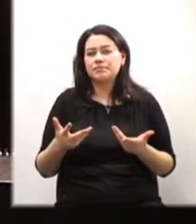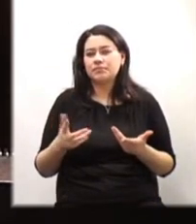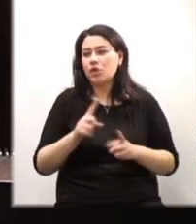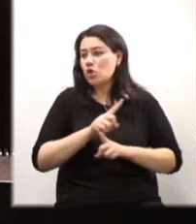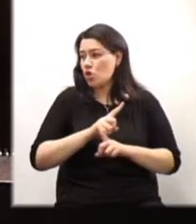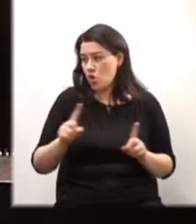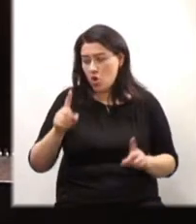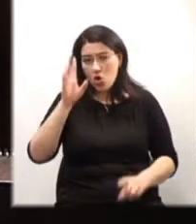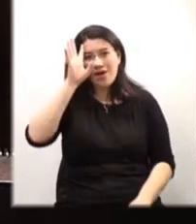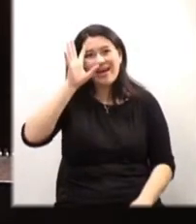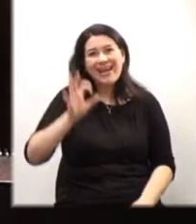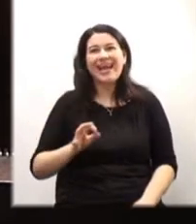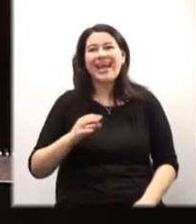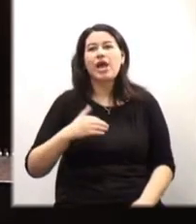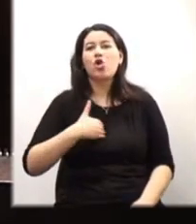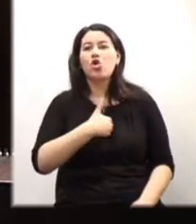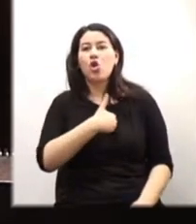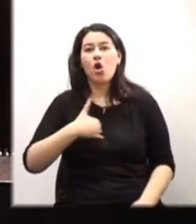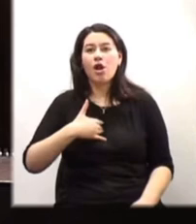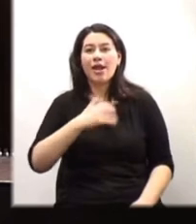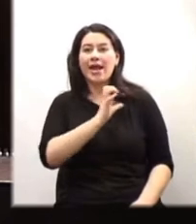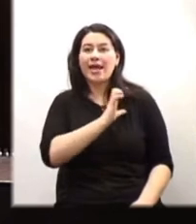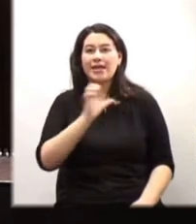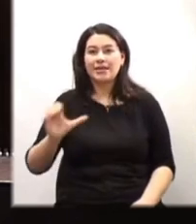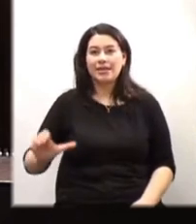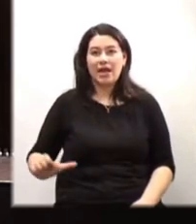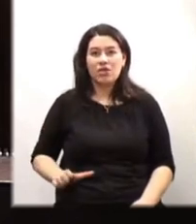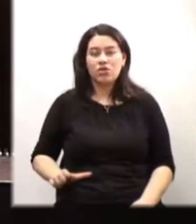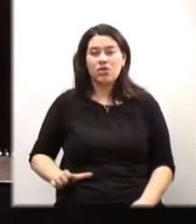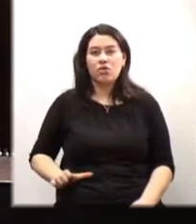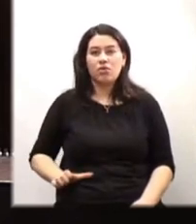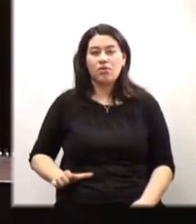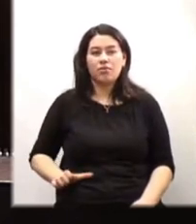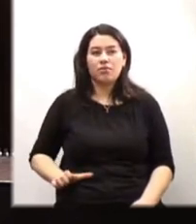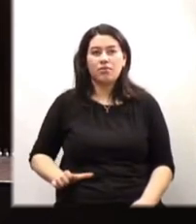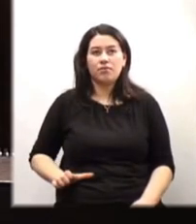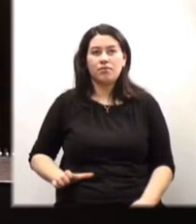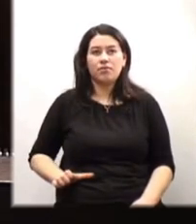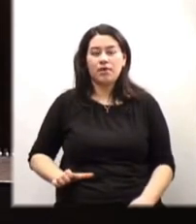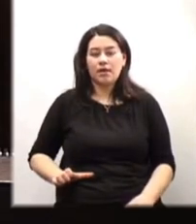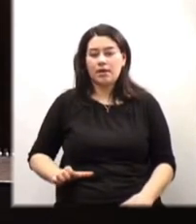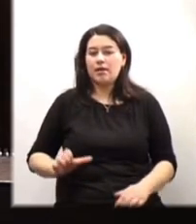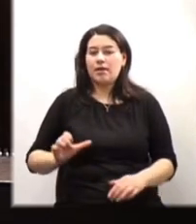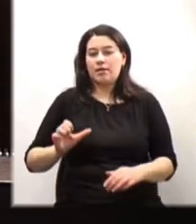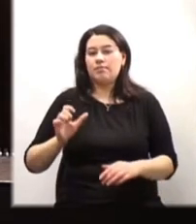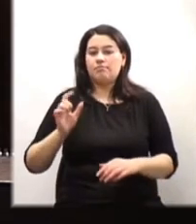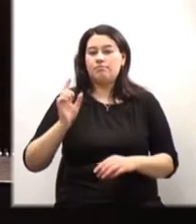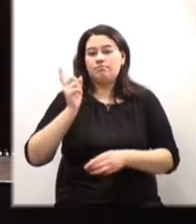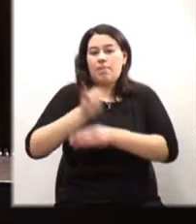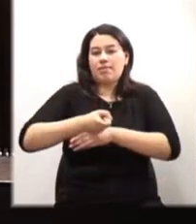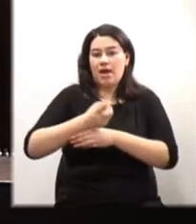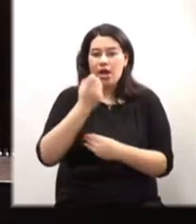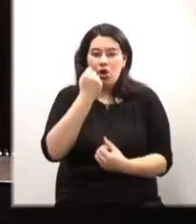no creer en el rol que tiene el Estado en dirigir la economía, en dirigir la sociedad, una concepción